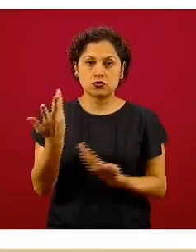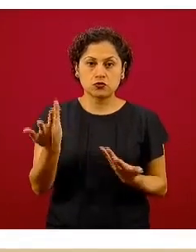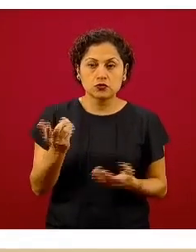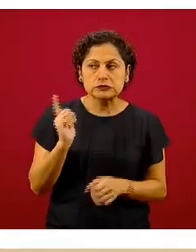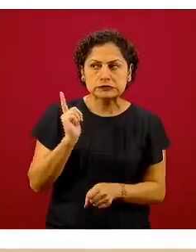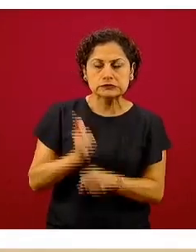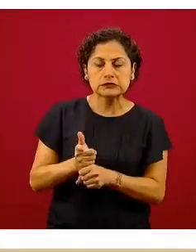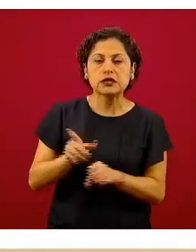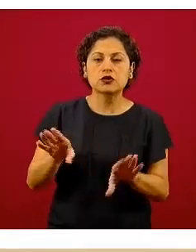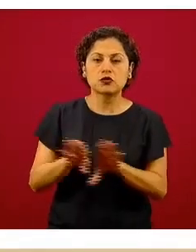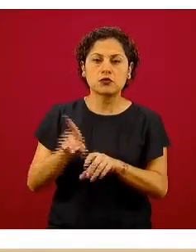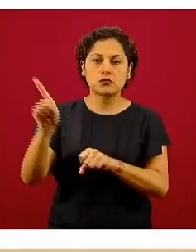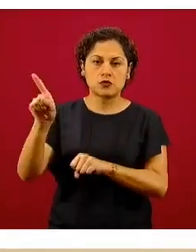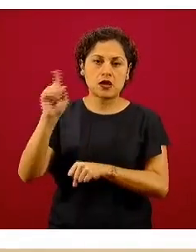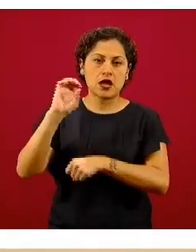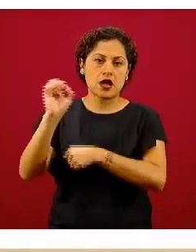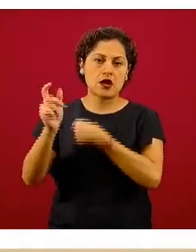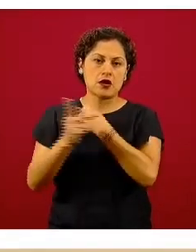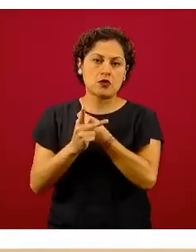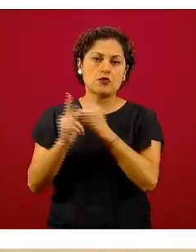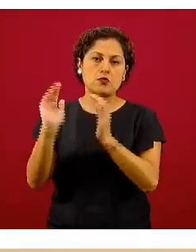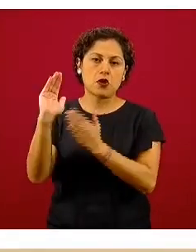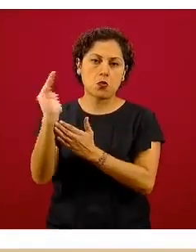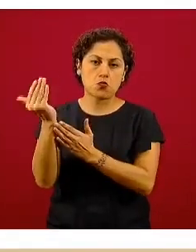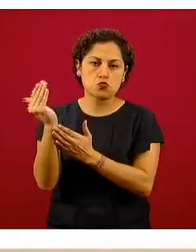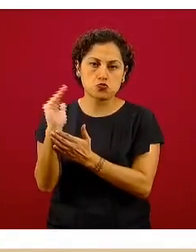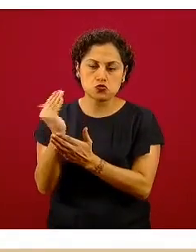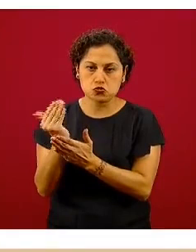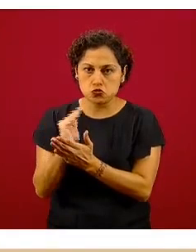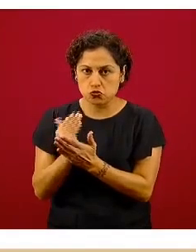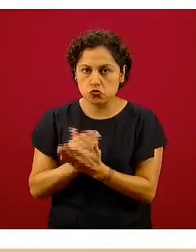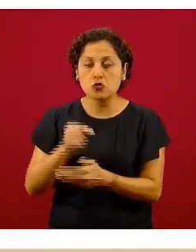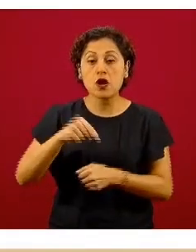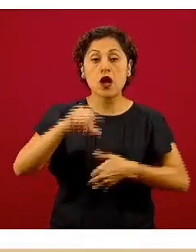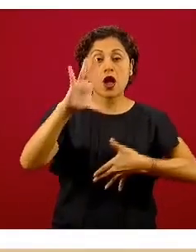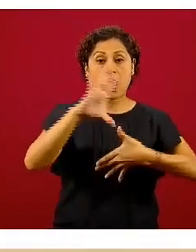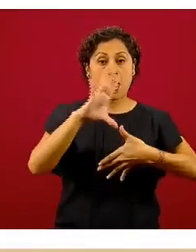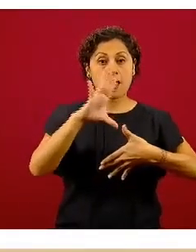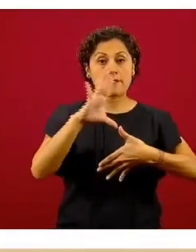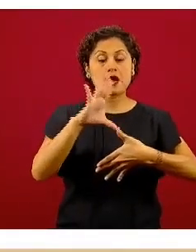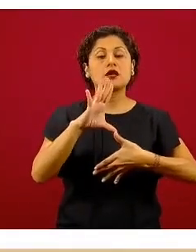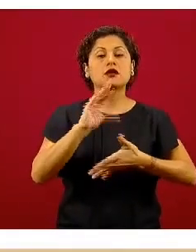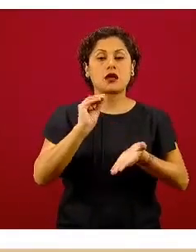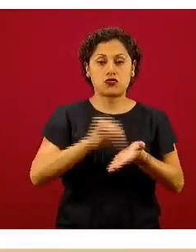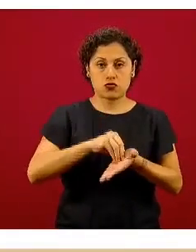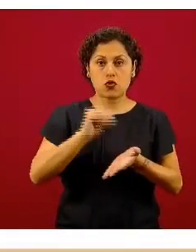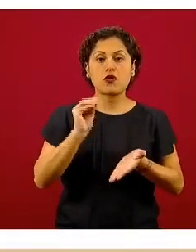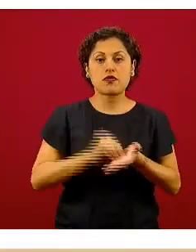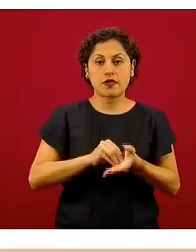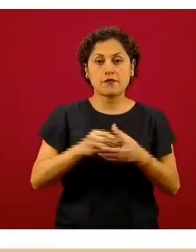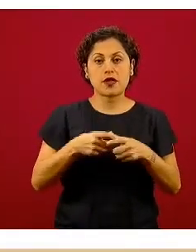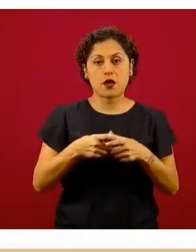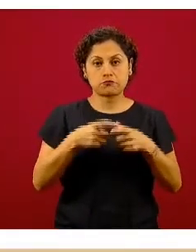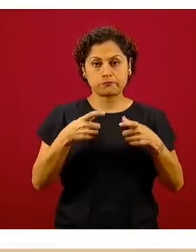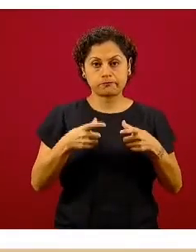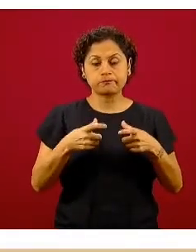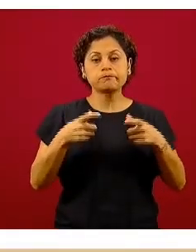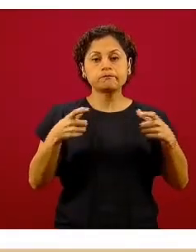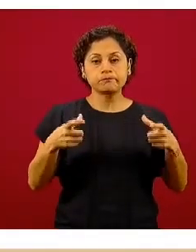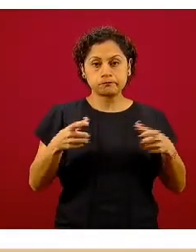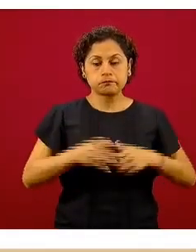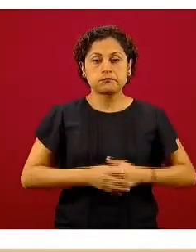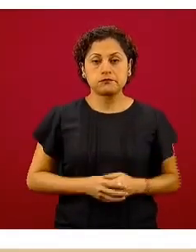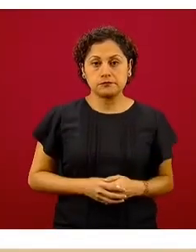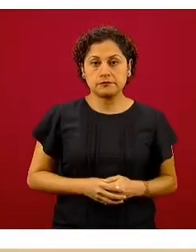continúa disminuyendo la transmisión en esta región y que en el caso de las Américas se mantiene todavía esta transmisión reciente y además